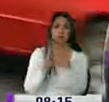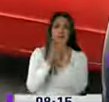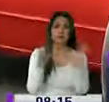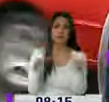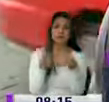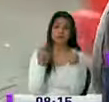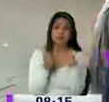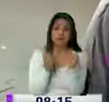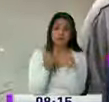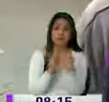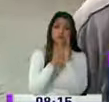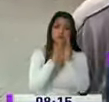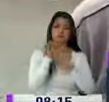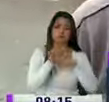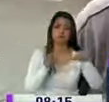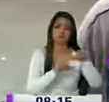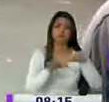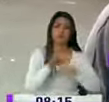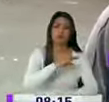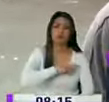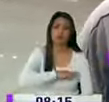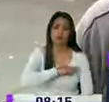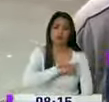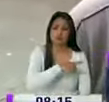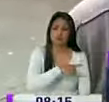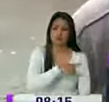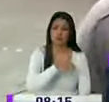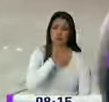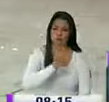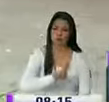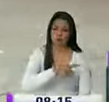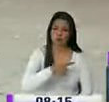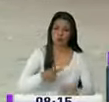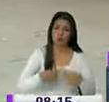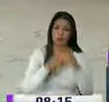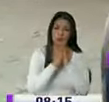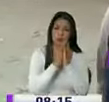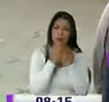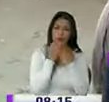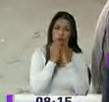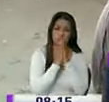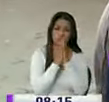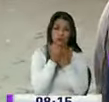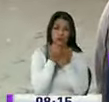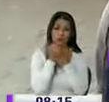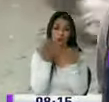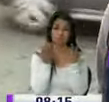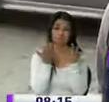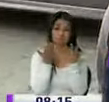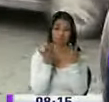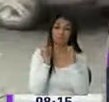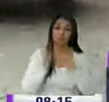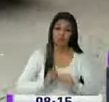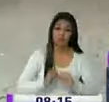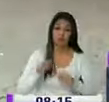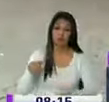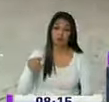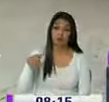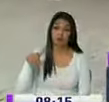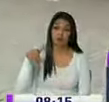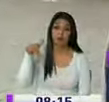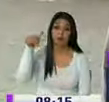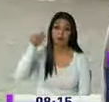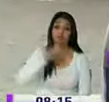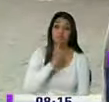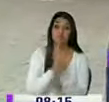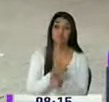en realidad a la administración Eloy Alfaro, a la cual pertenecemos, nos ayuden en realidad realizando las escalinatas, porque en